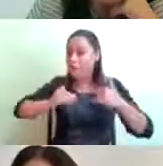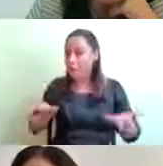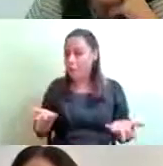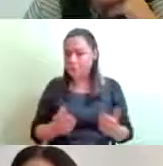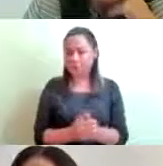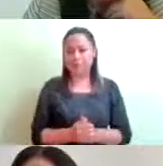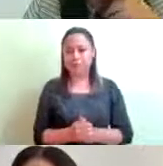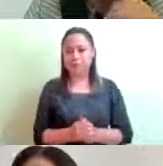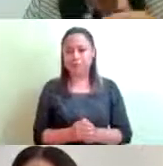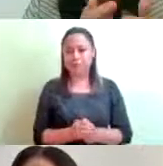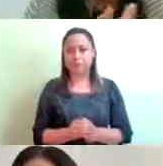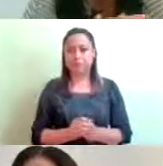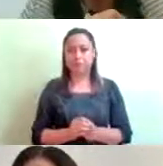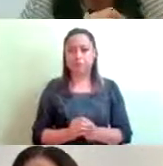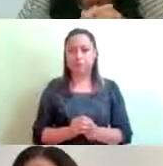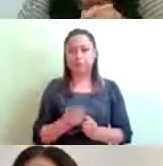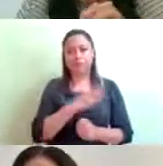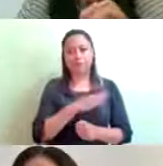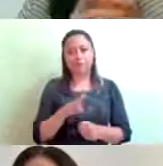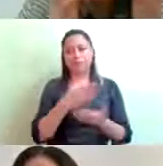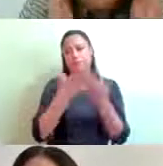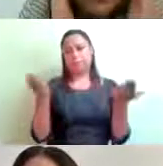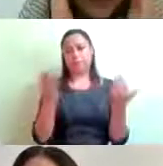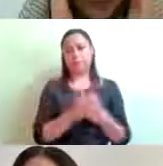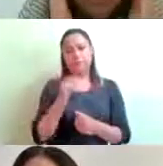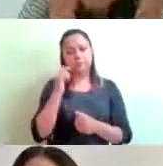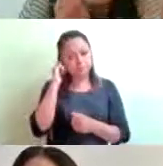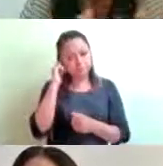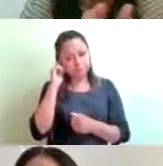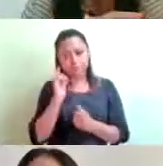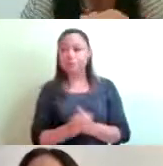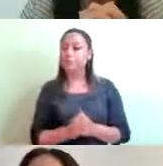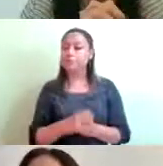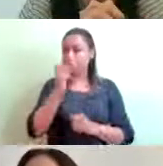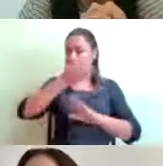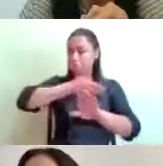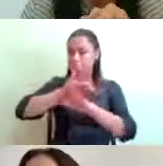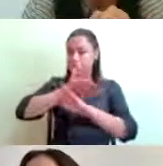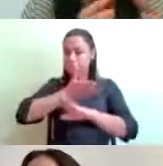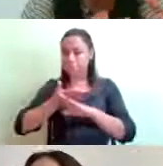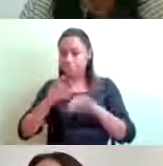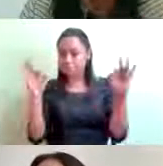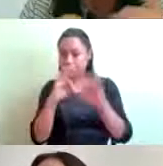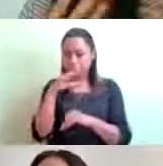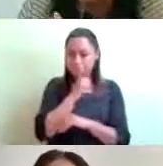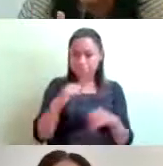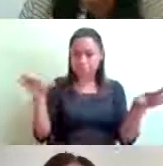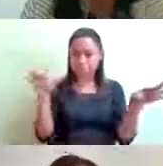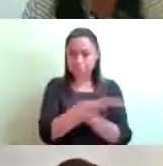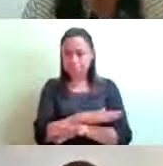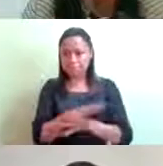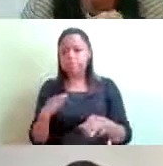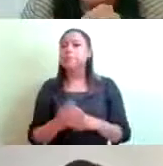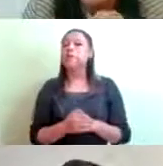¿no? Y bueno, en ese sentido, estos impactos del cambio climático y este incremento de